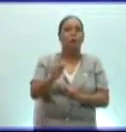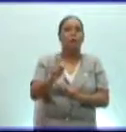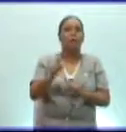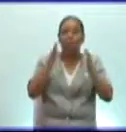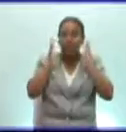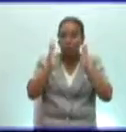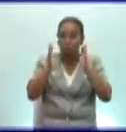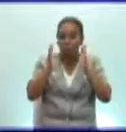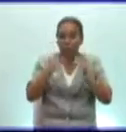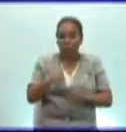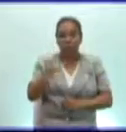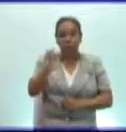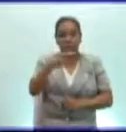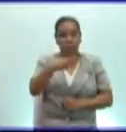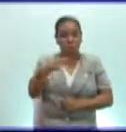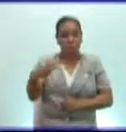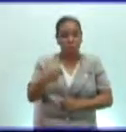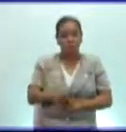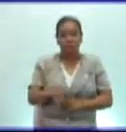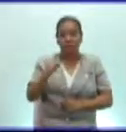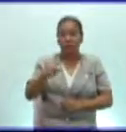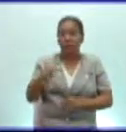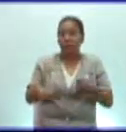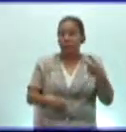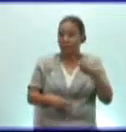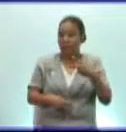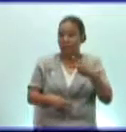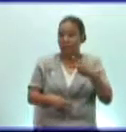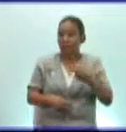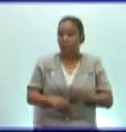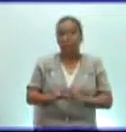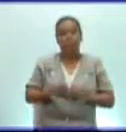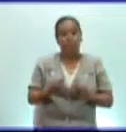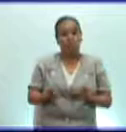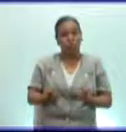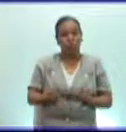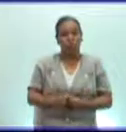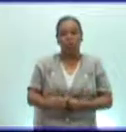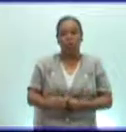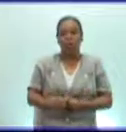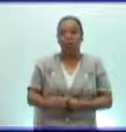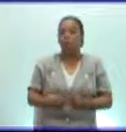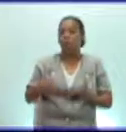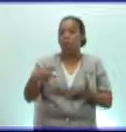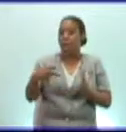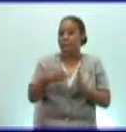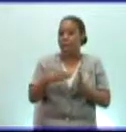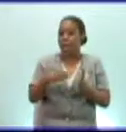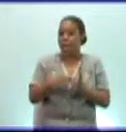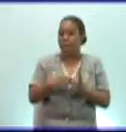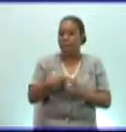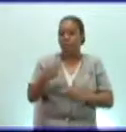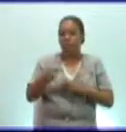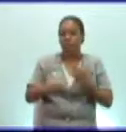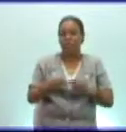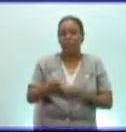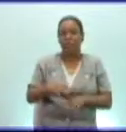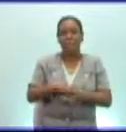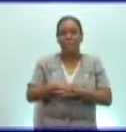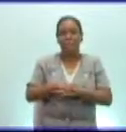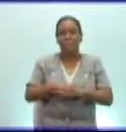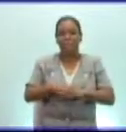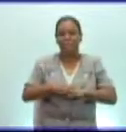concentración de ion hidroxilo, esta será mayor y por supuesto el medio será un medio básico. Vamos a